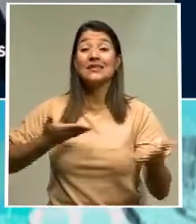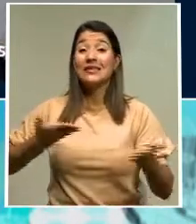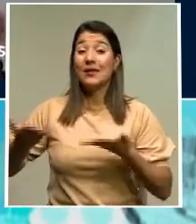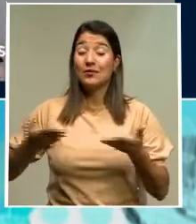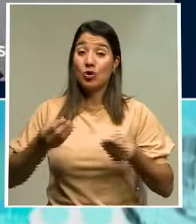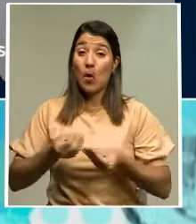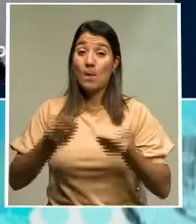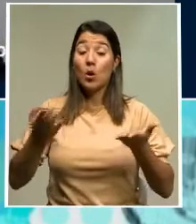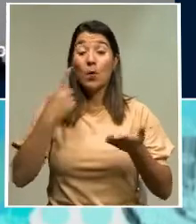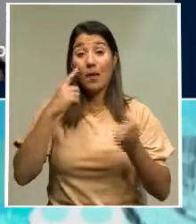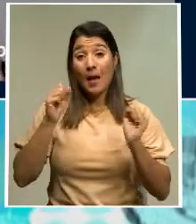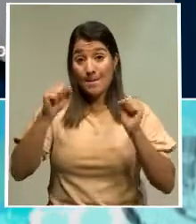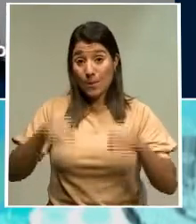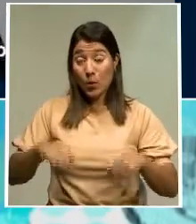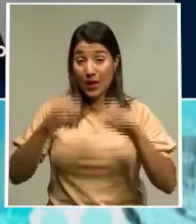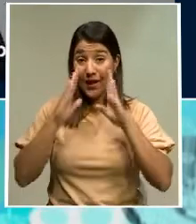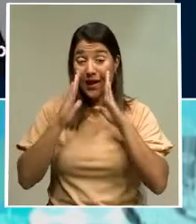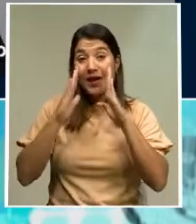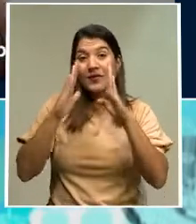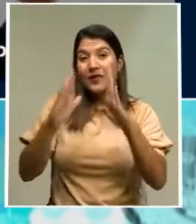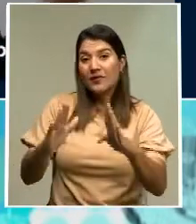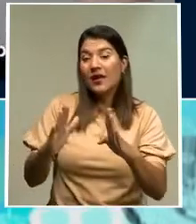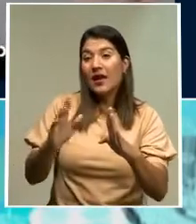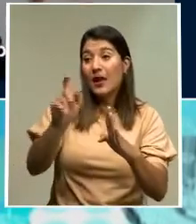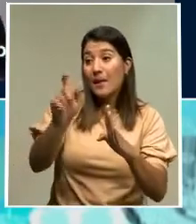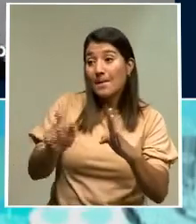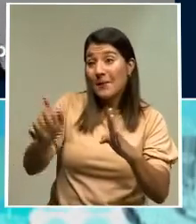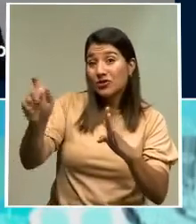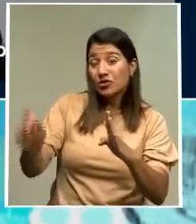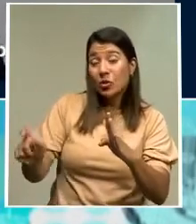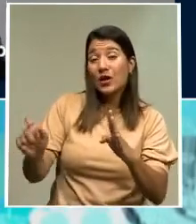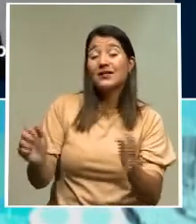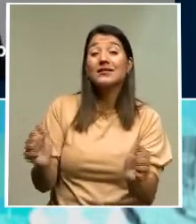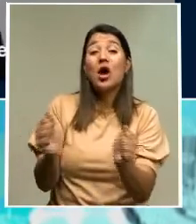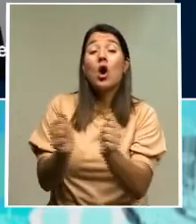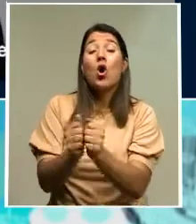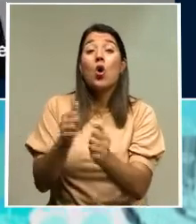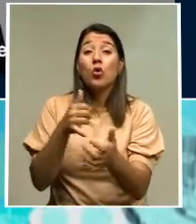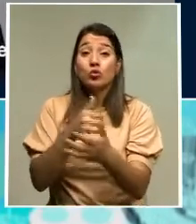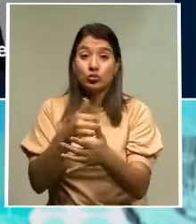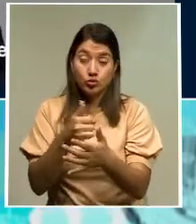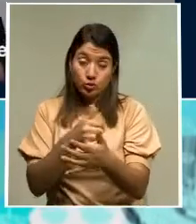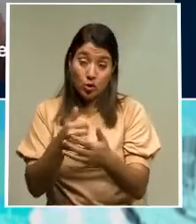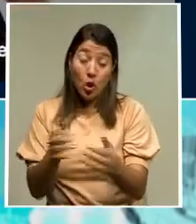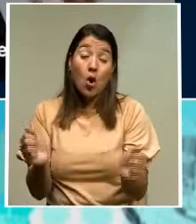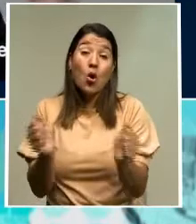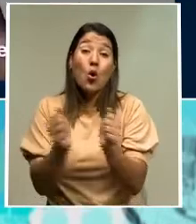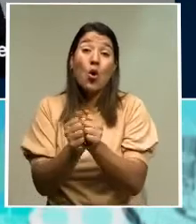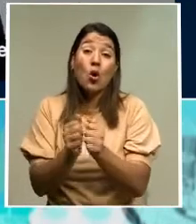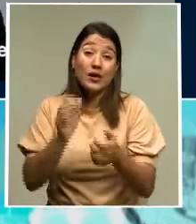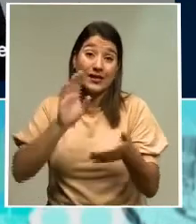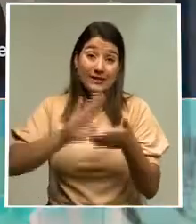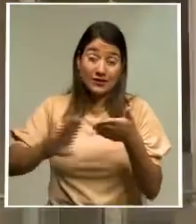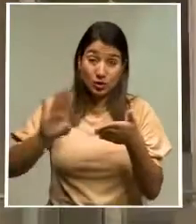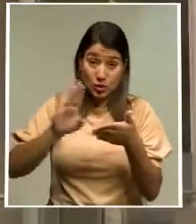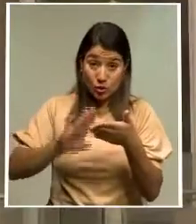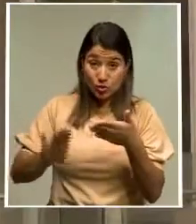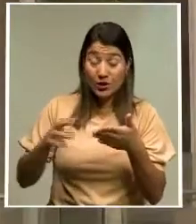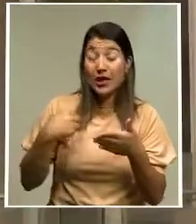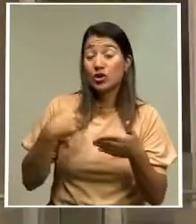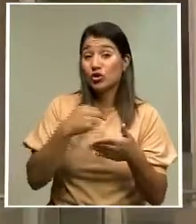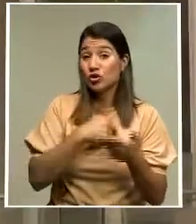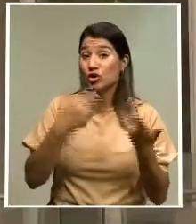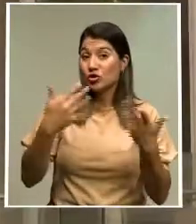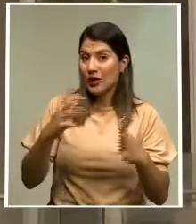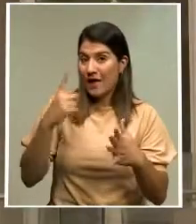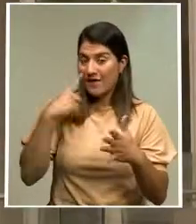atender a algún tipo de población con vulnerabilidad ante el pretexto que escuchábamos